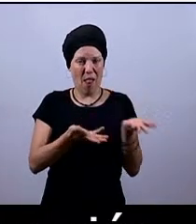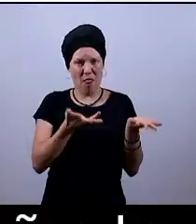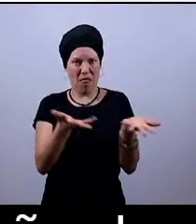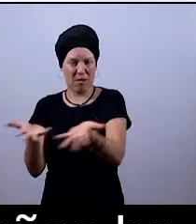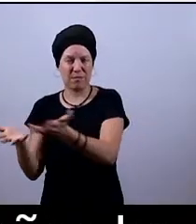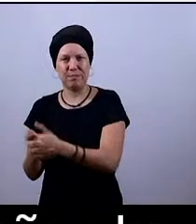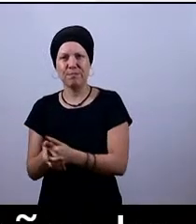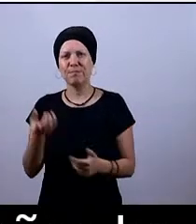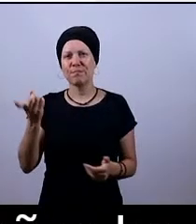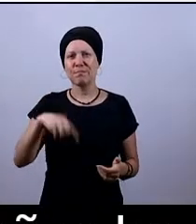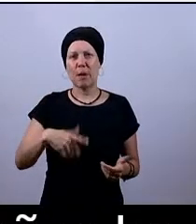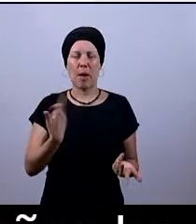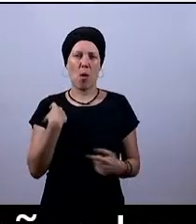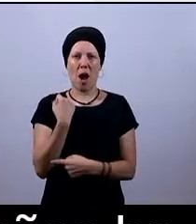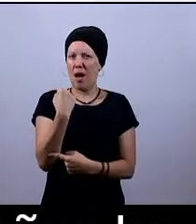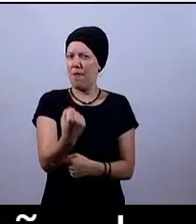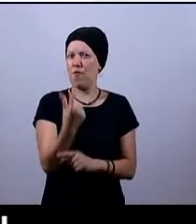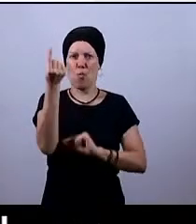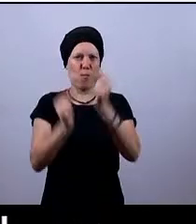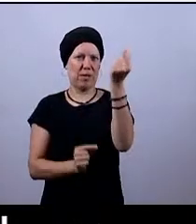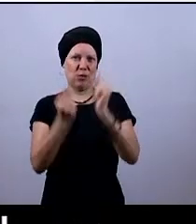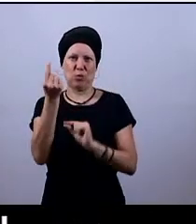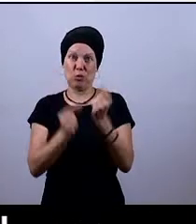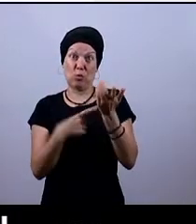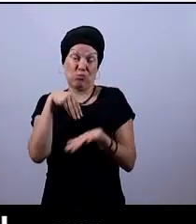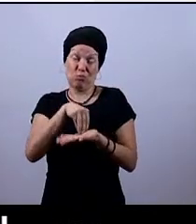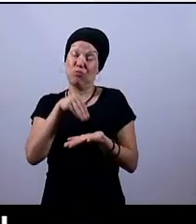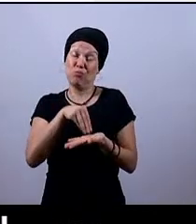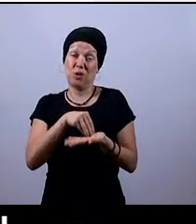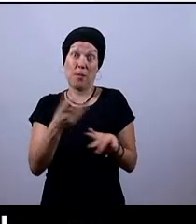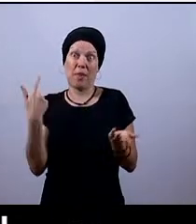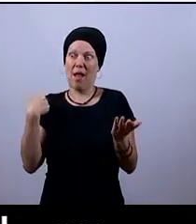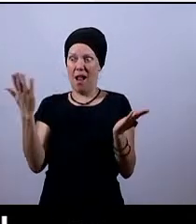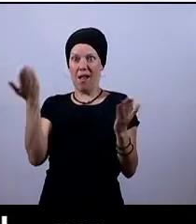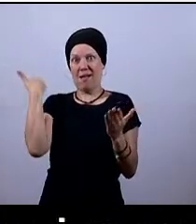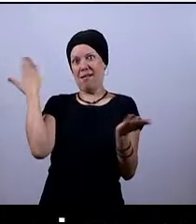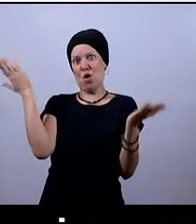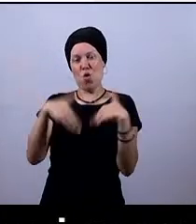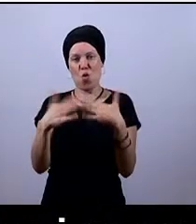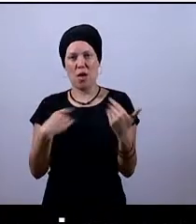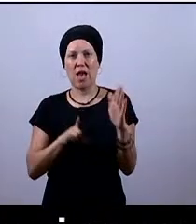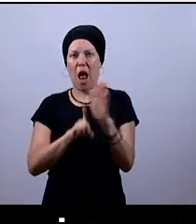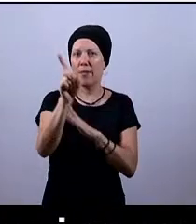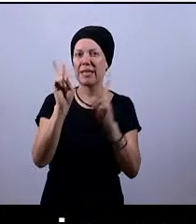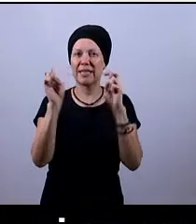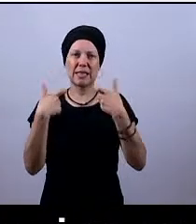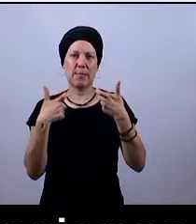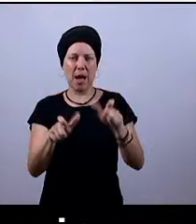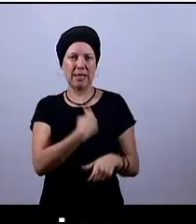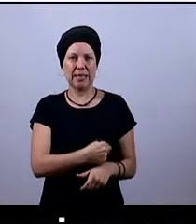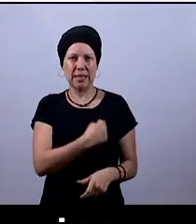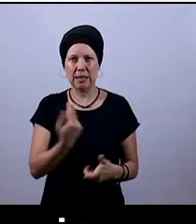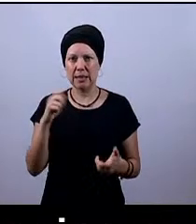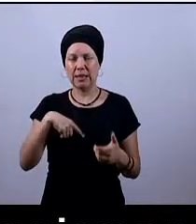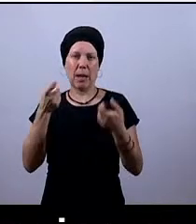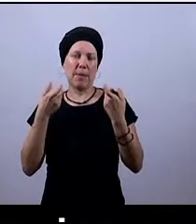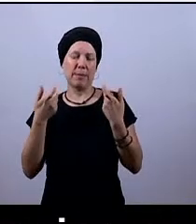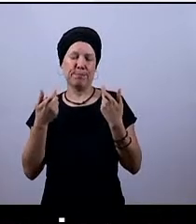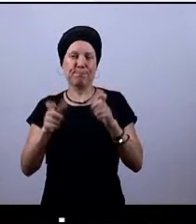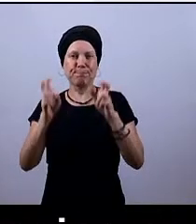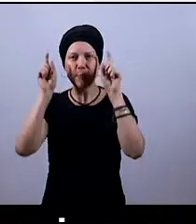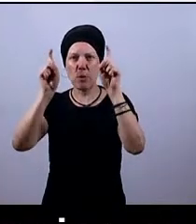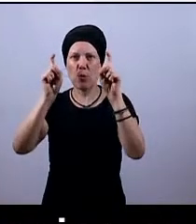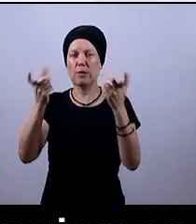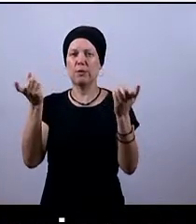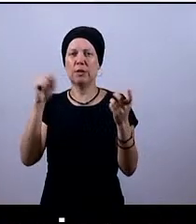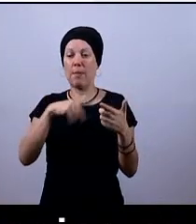que cuenten con el refuerzo presupuestario que en muchas ocasiones no tenían, avance en materia sanitaria, materia educativa y